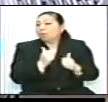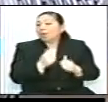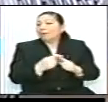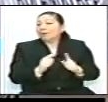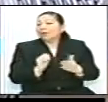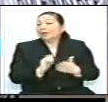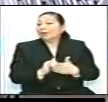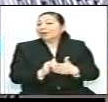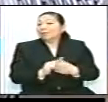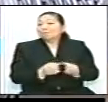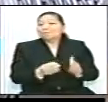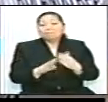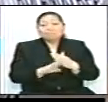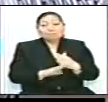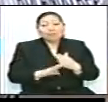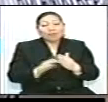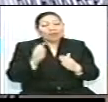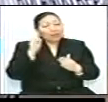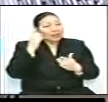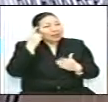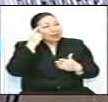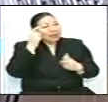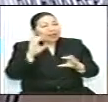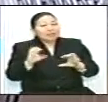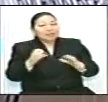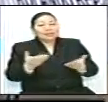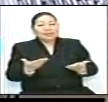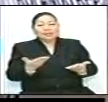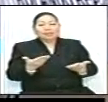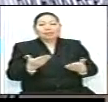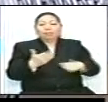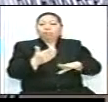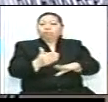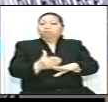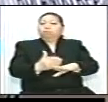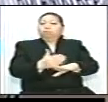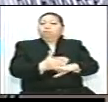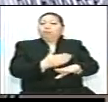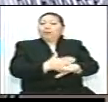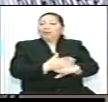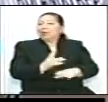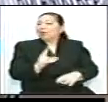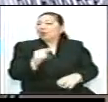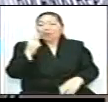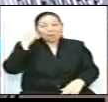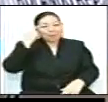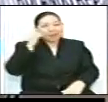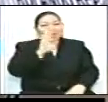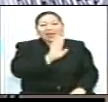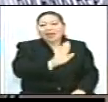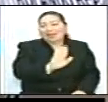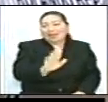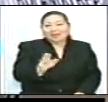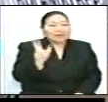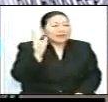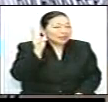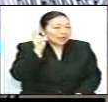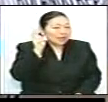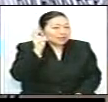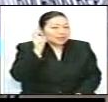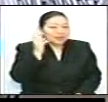es que lo hemos hecho bajo nuestra filosofía de desarrollo, no pensando en ellos. Hay que escucharlos.